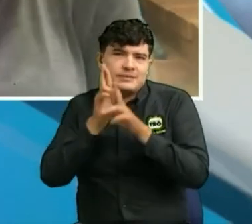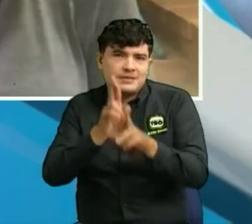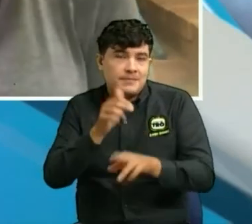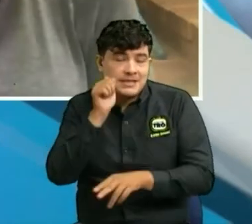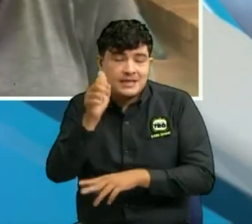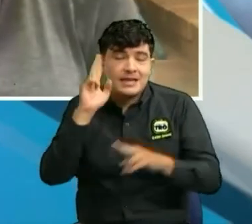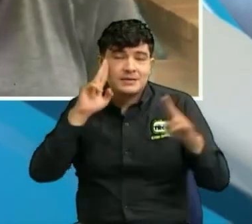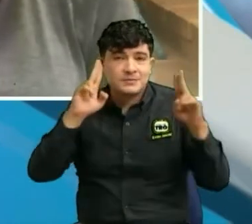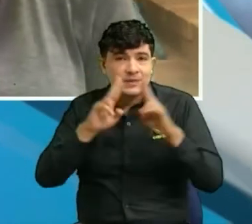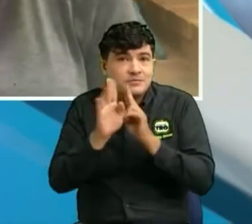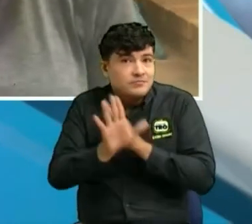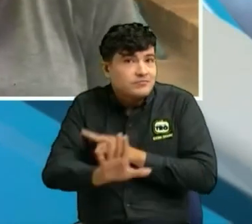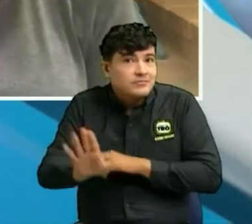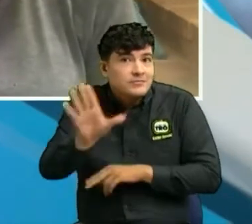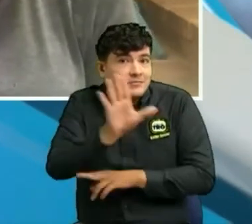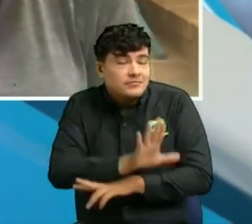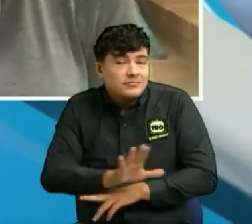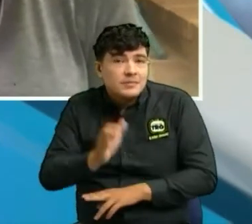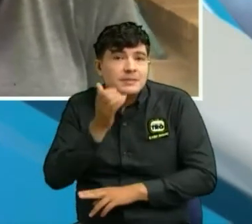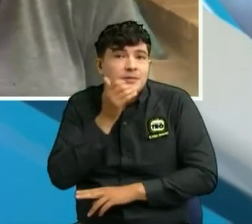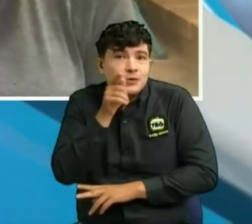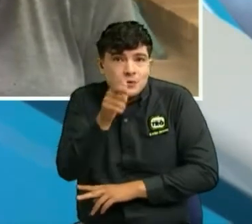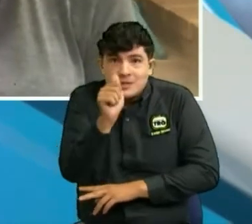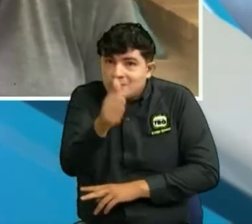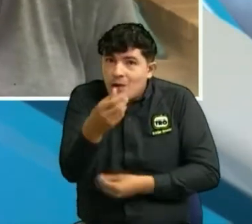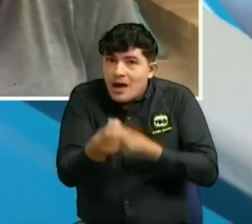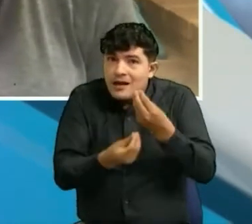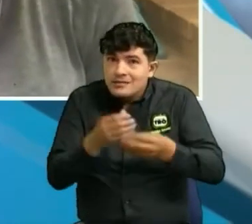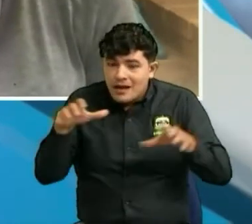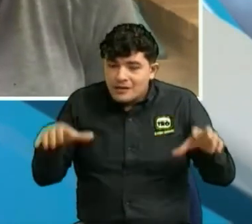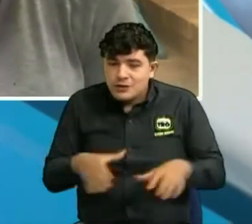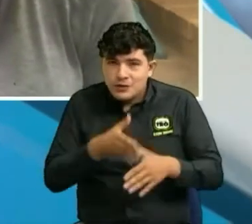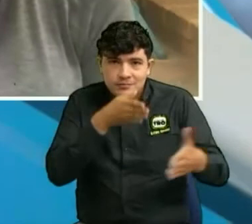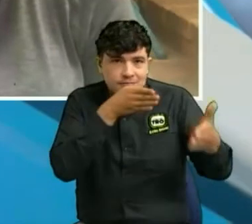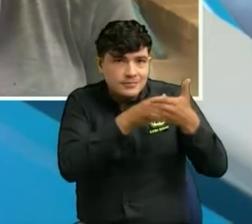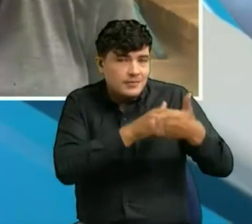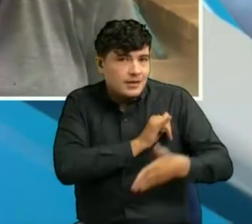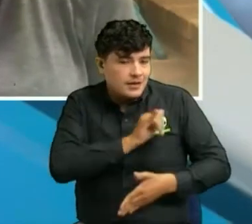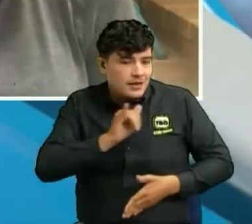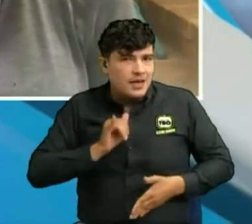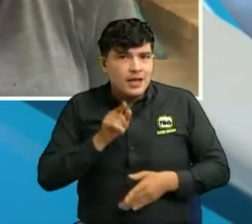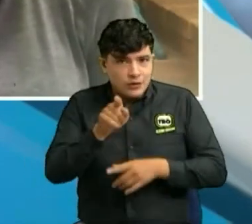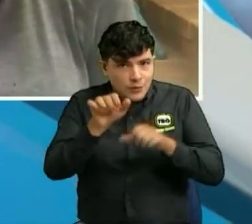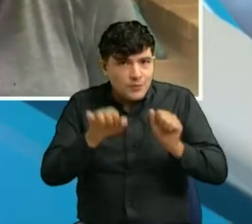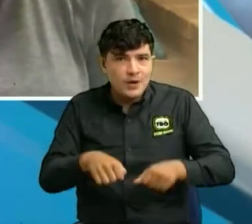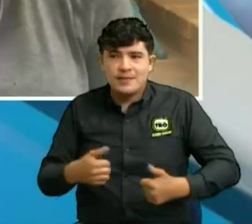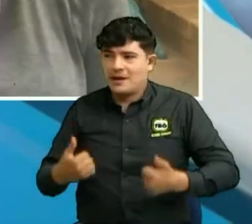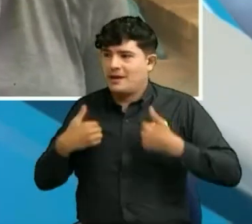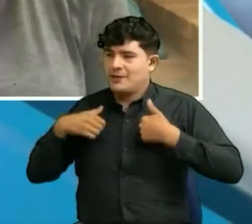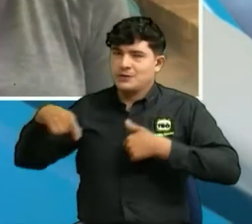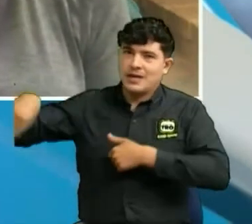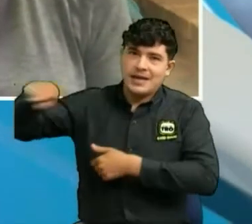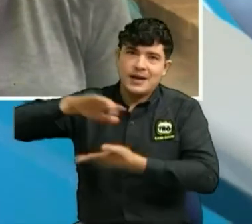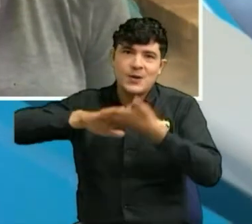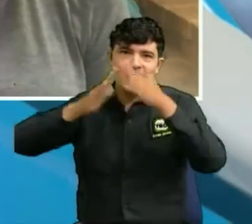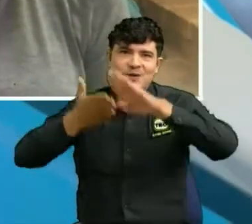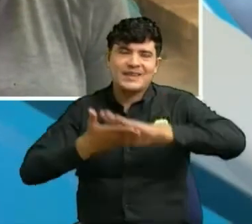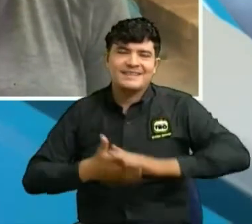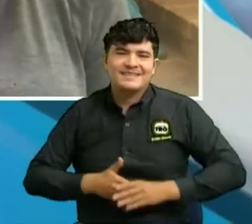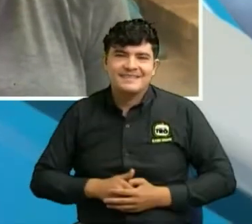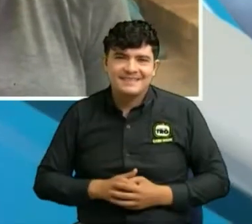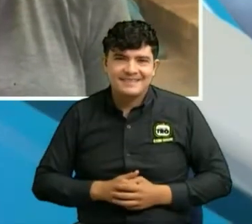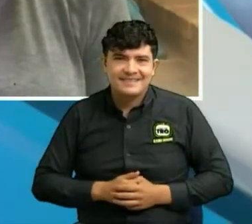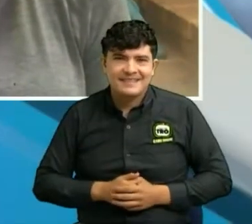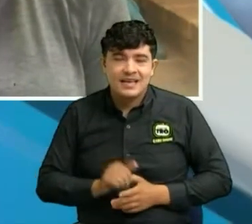entere. De pronto usted puede instaurar una acción popular que va a beneficiar a toda la comunidad. Y a ustedes,